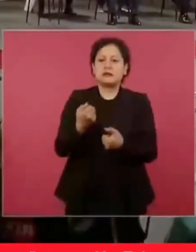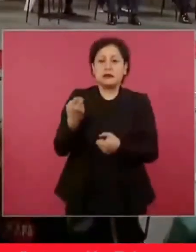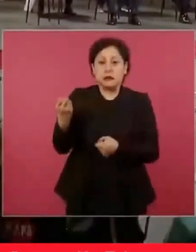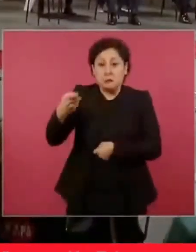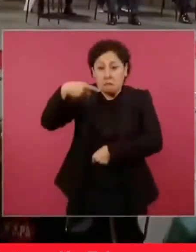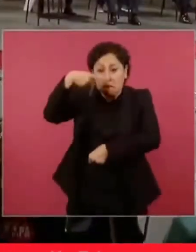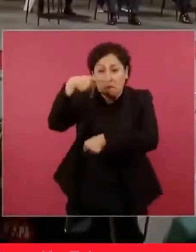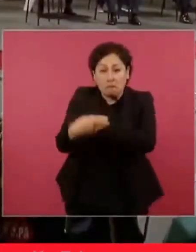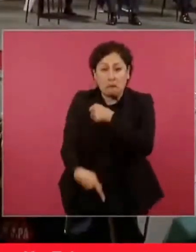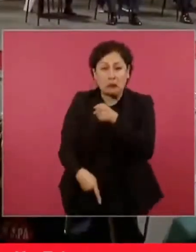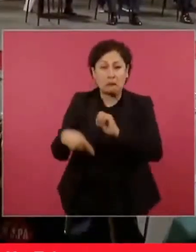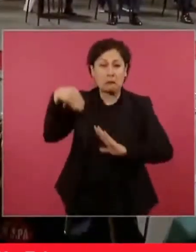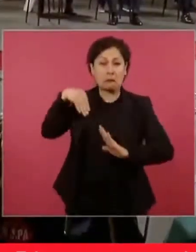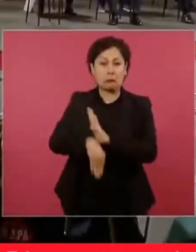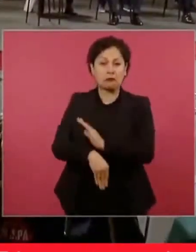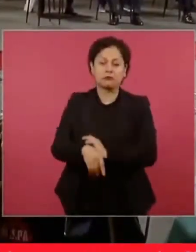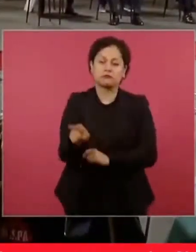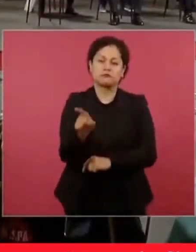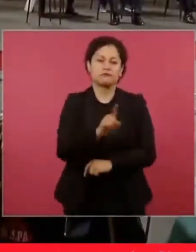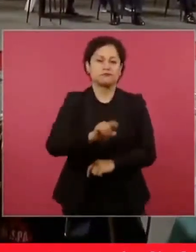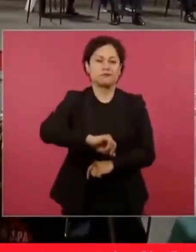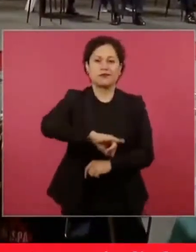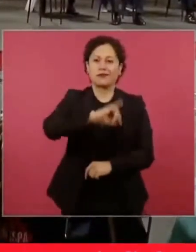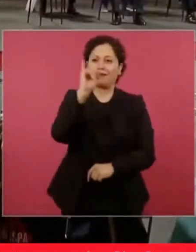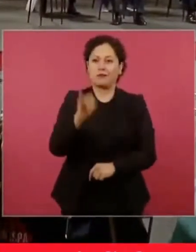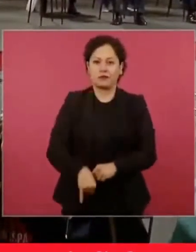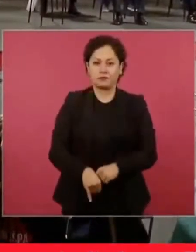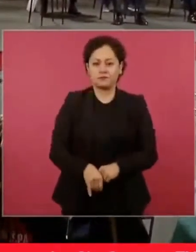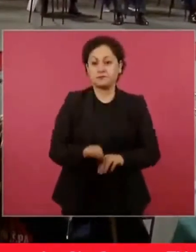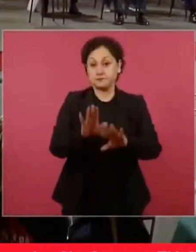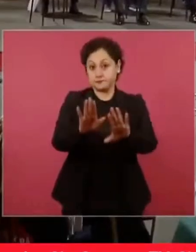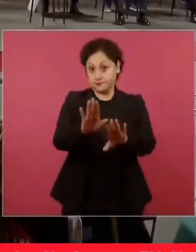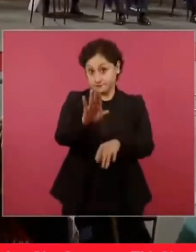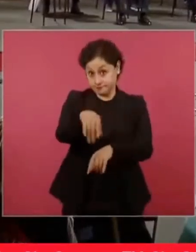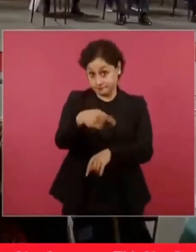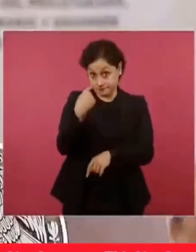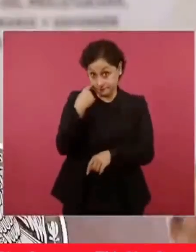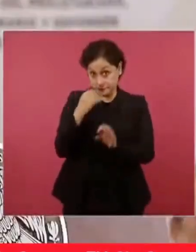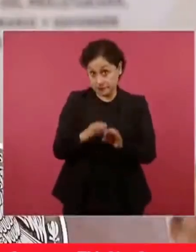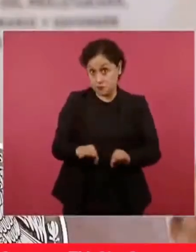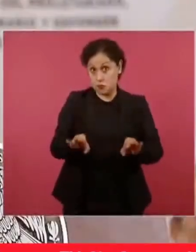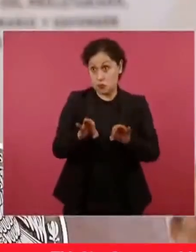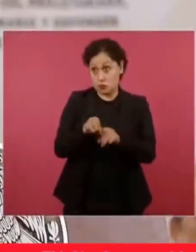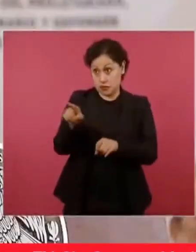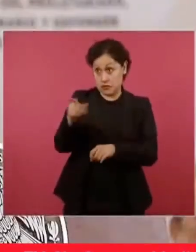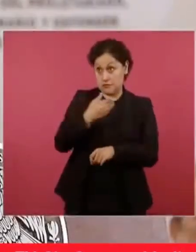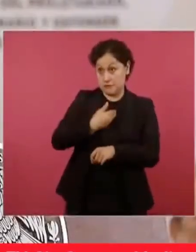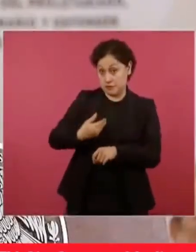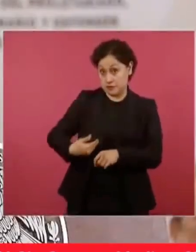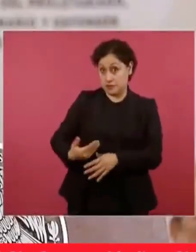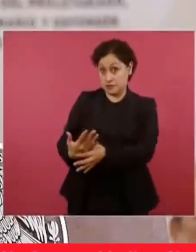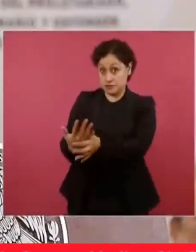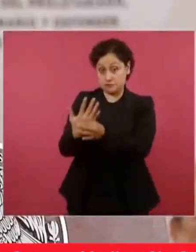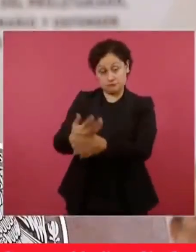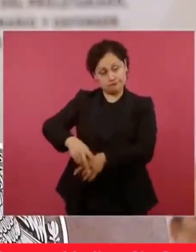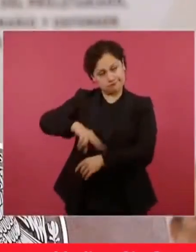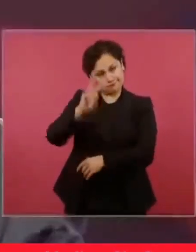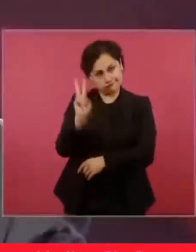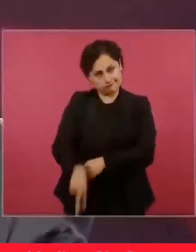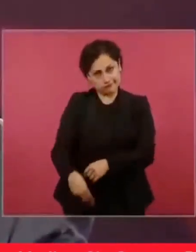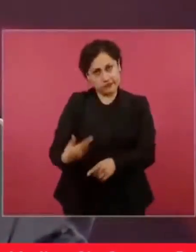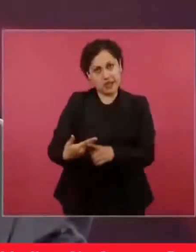Es muy importante también recordar lo que dice el presidente. Nos entregaron una CFE a punto de